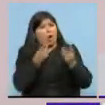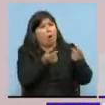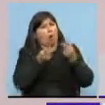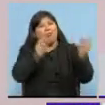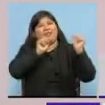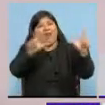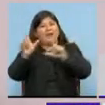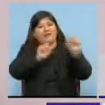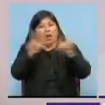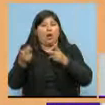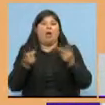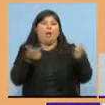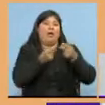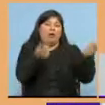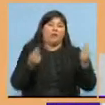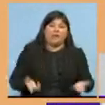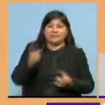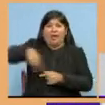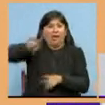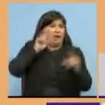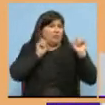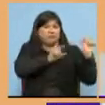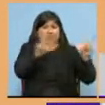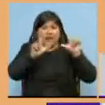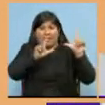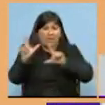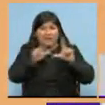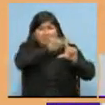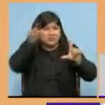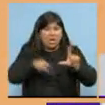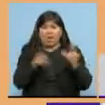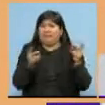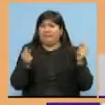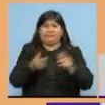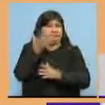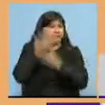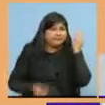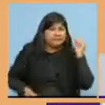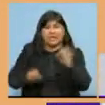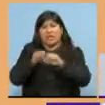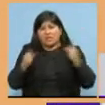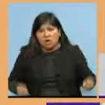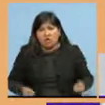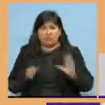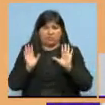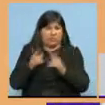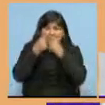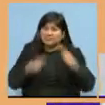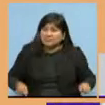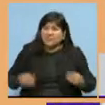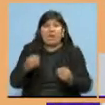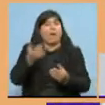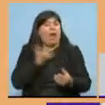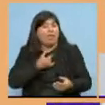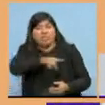tienen respuesta positiva si la verdad que depende de la fábrica tenemos respuesta positiva por ejemplo nos ha pasado